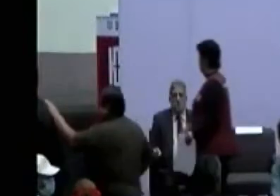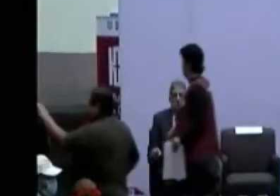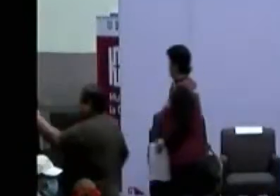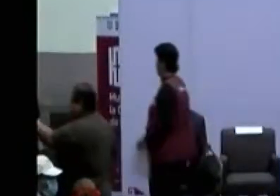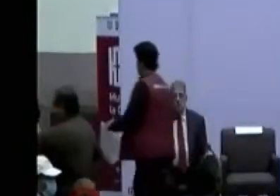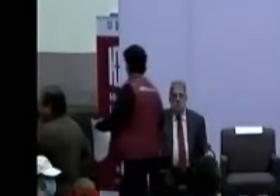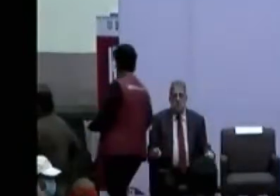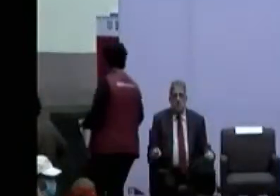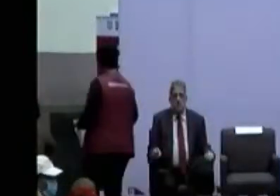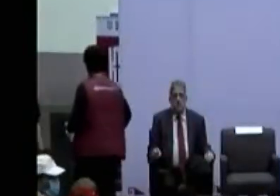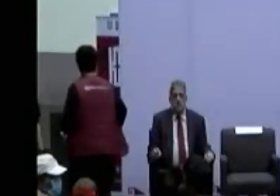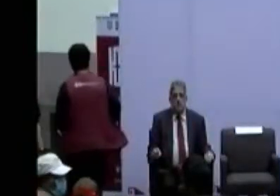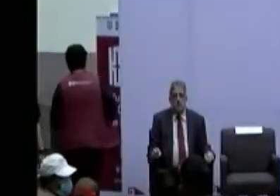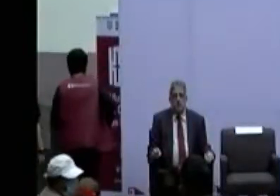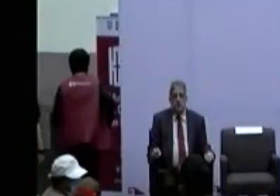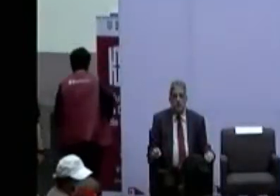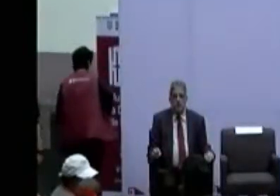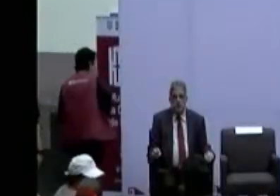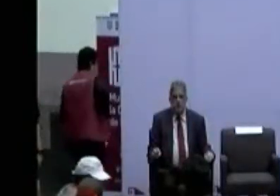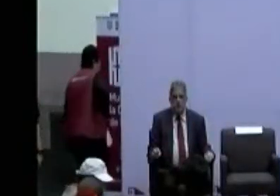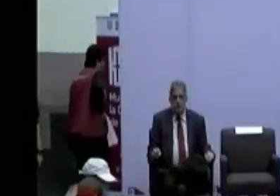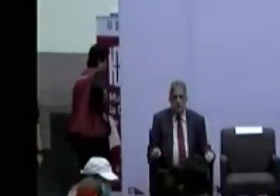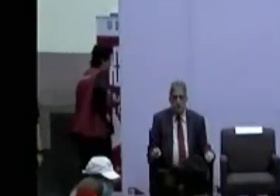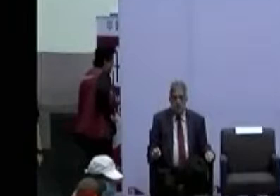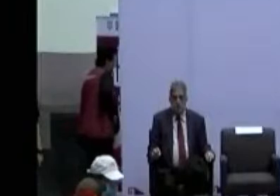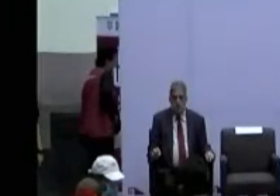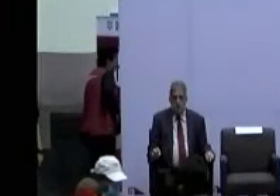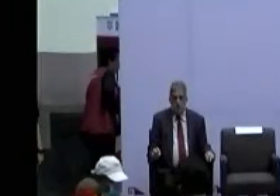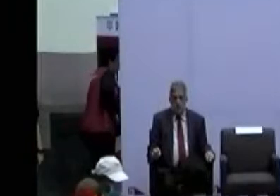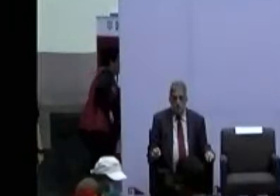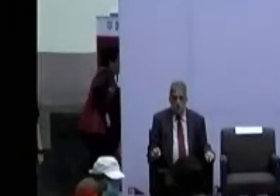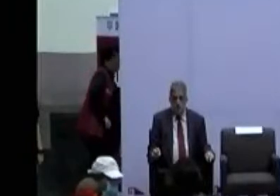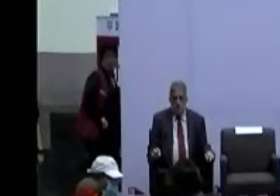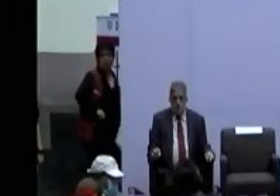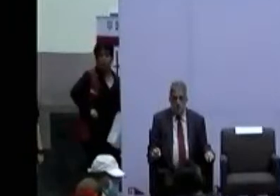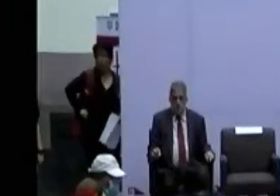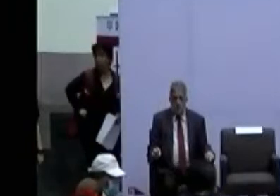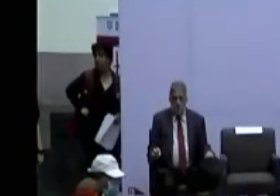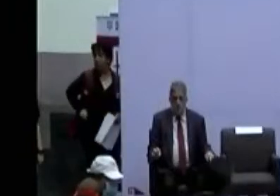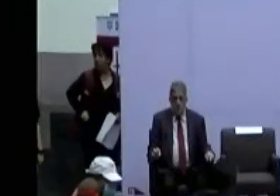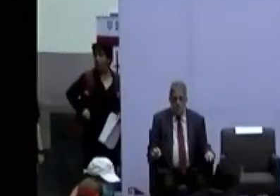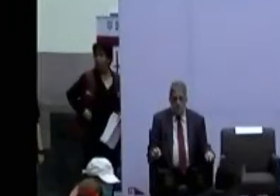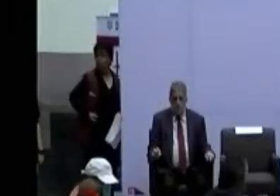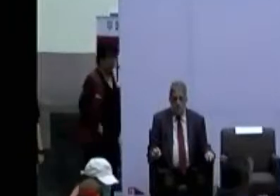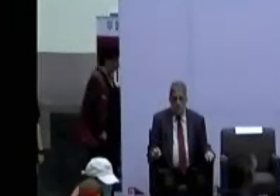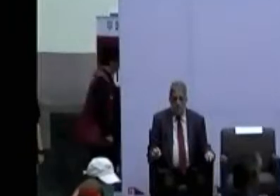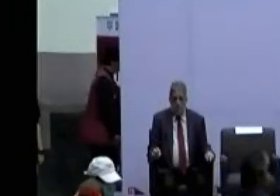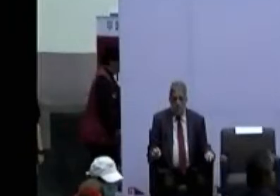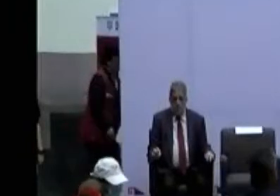Sí, para escribir, lo que pasa es que aquí como si hago cambios y eso, sí lo ocupo, gracias.